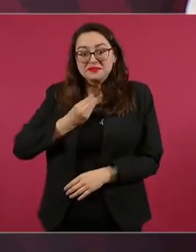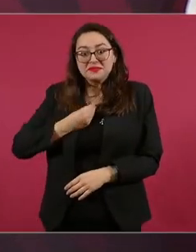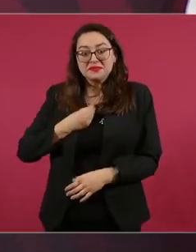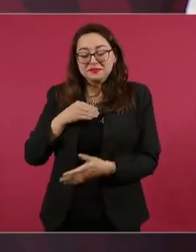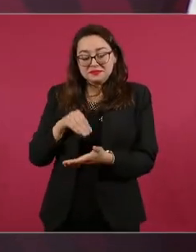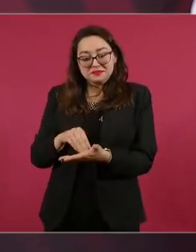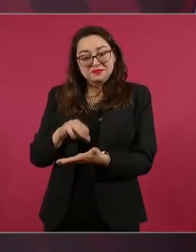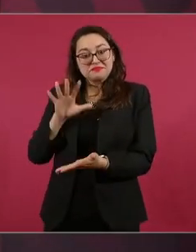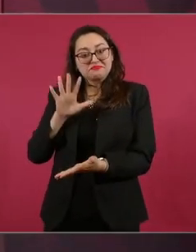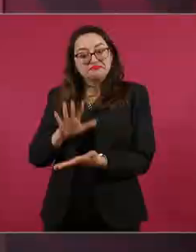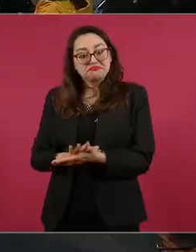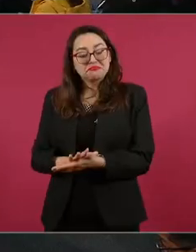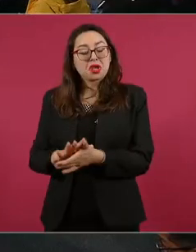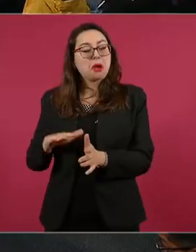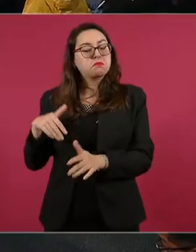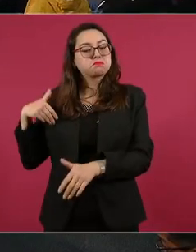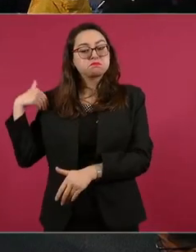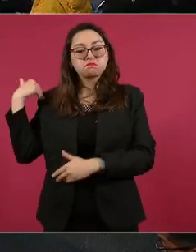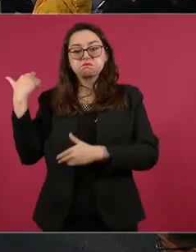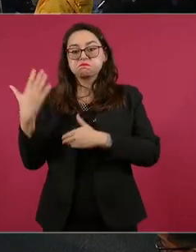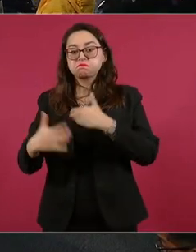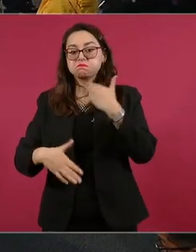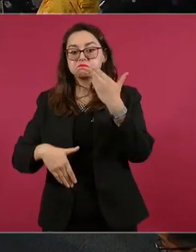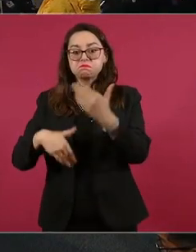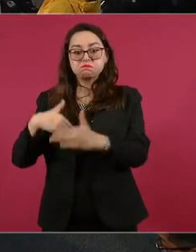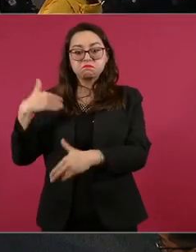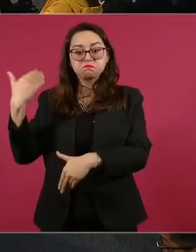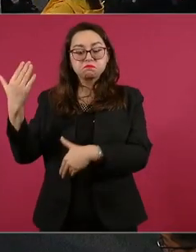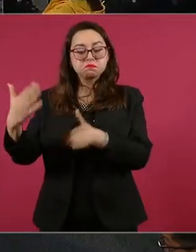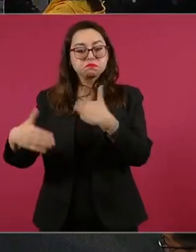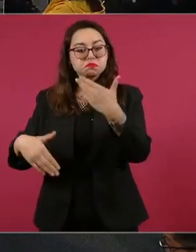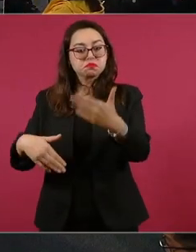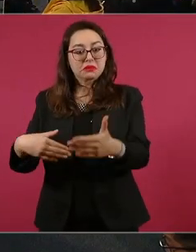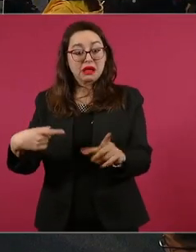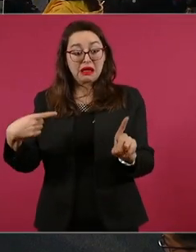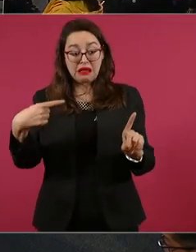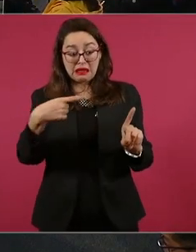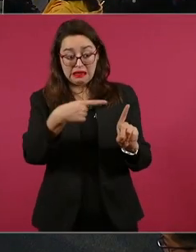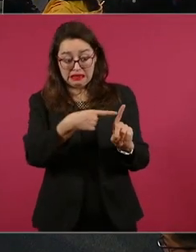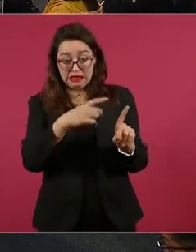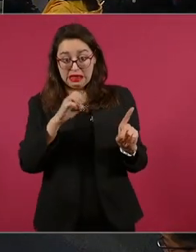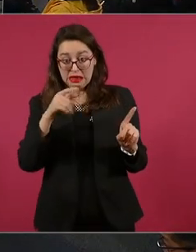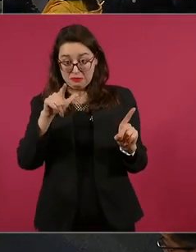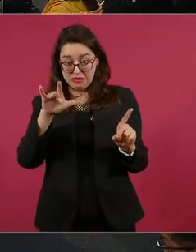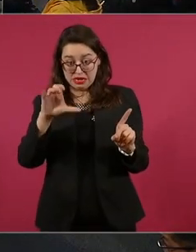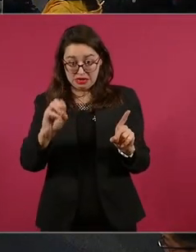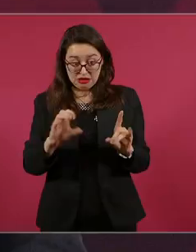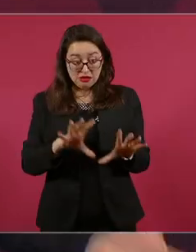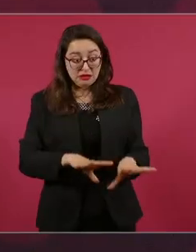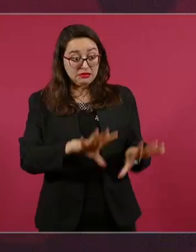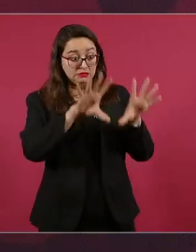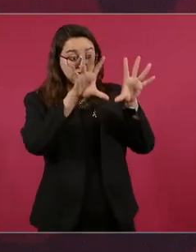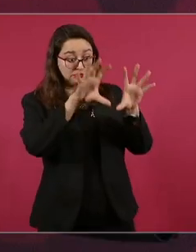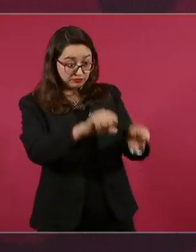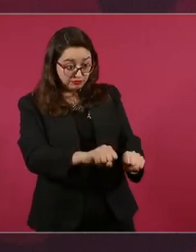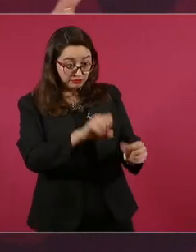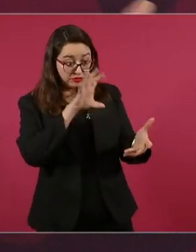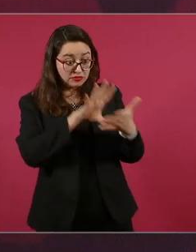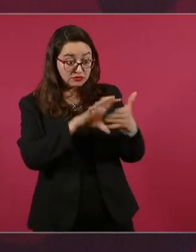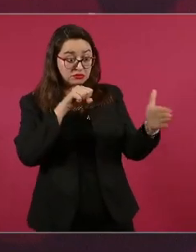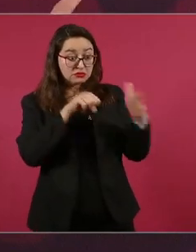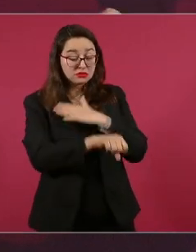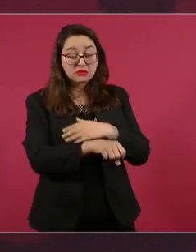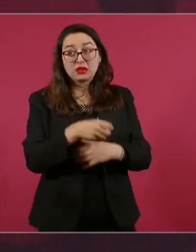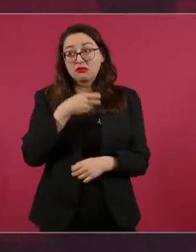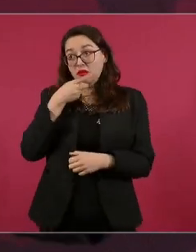detienen a Emilio Lozoya, y cuenta